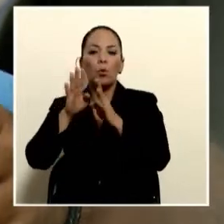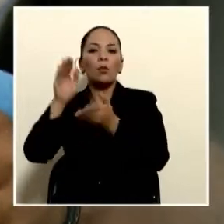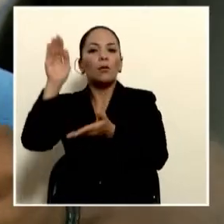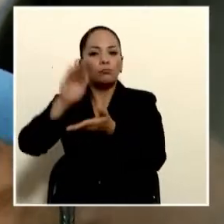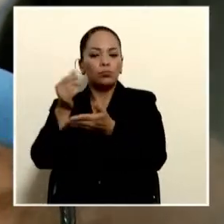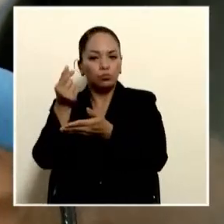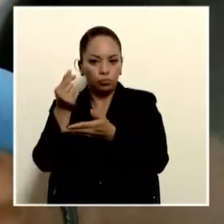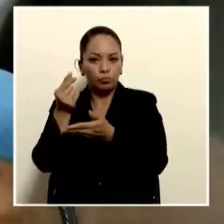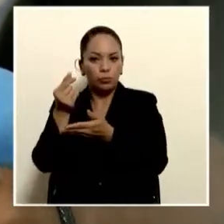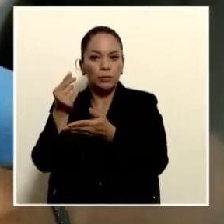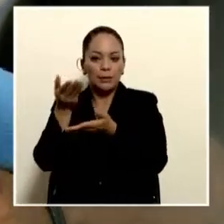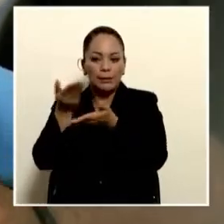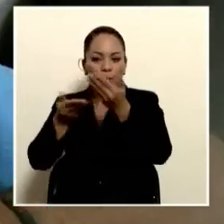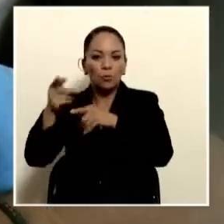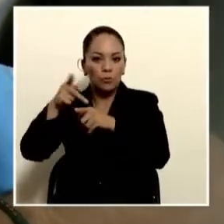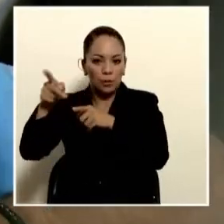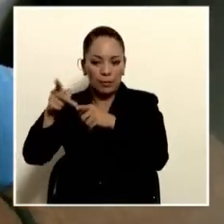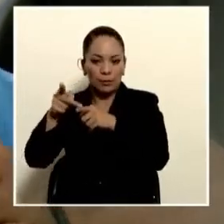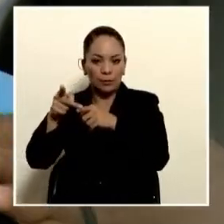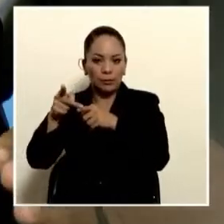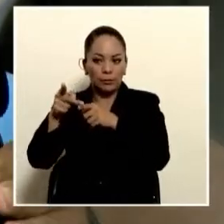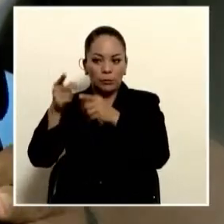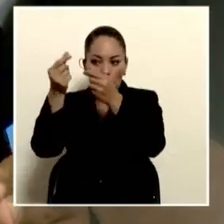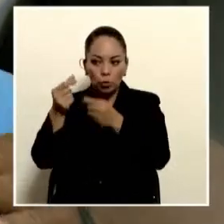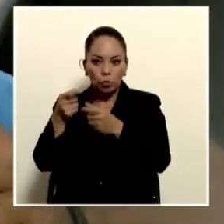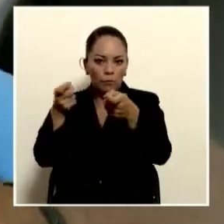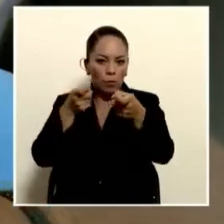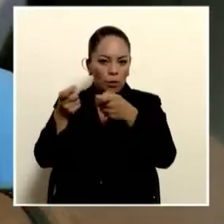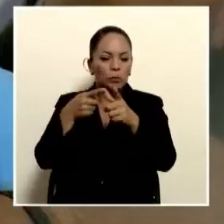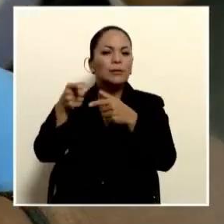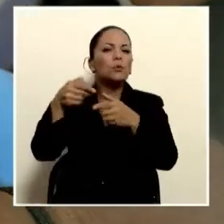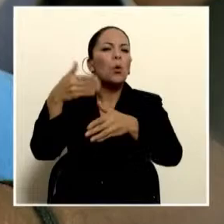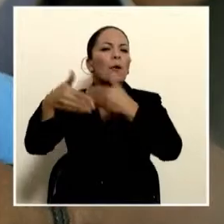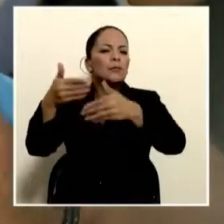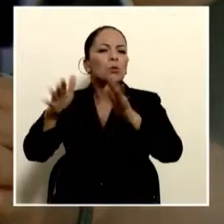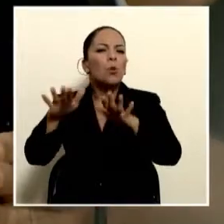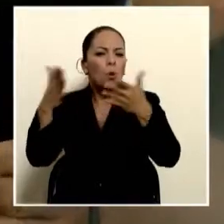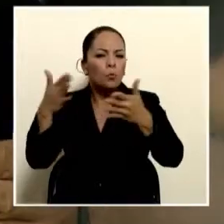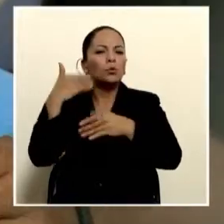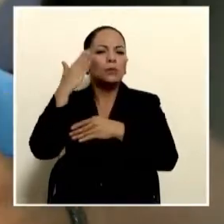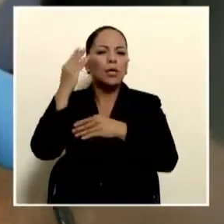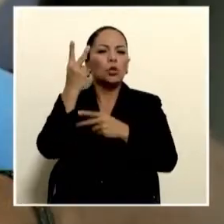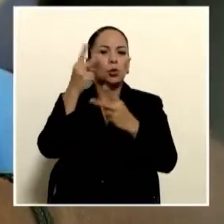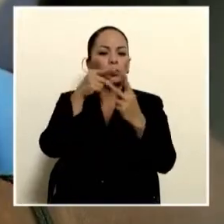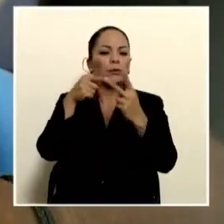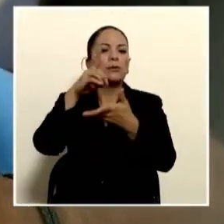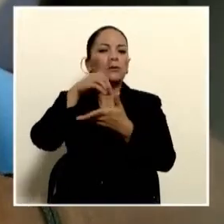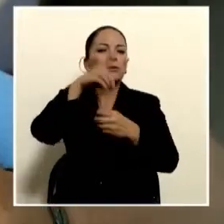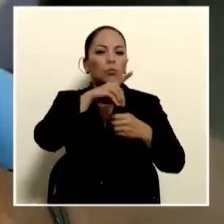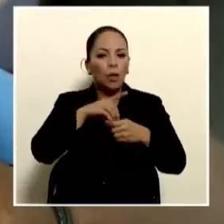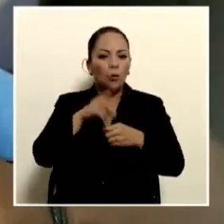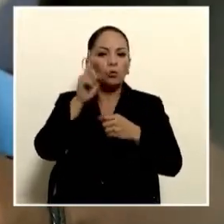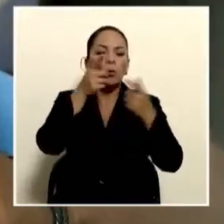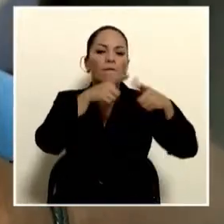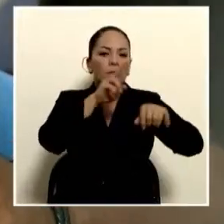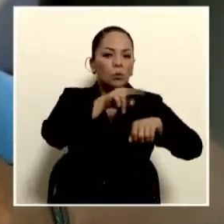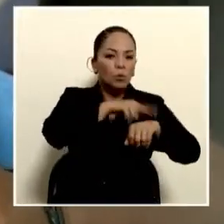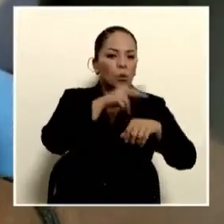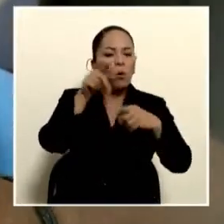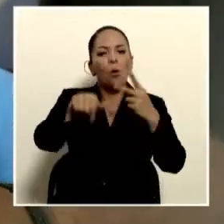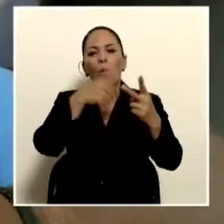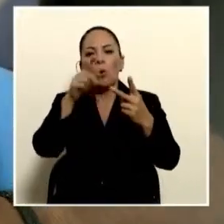profesionales en tarifas reguladas. Quisiera saber cómo va avanzando eso. Sé que hay 2 diputados, uno de Liberación y otro